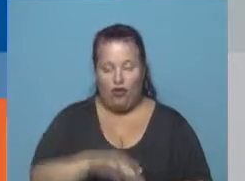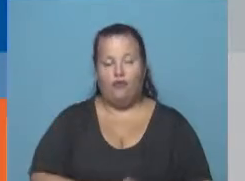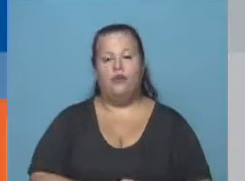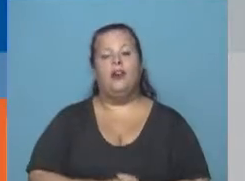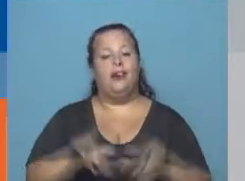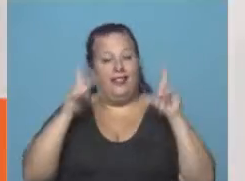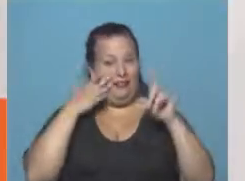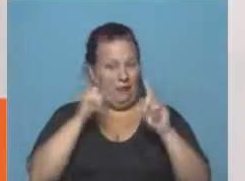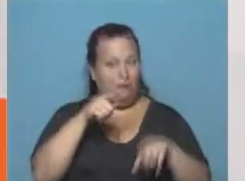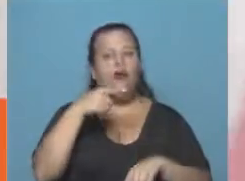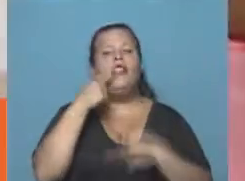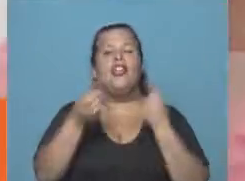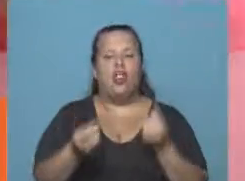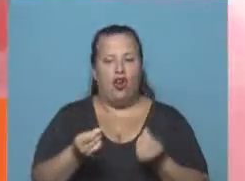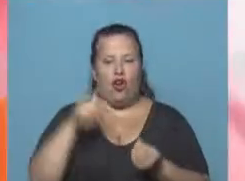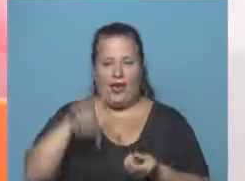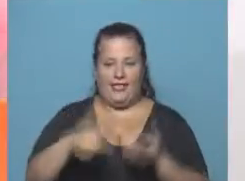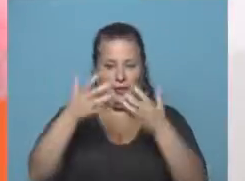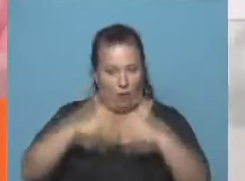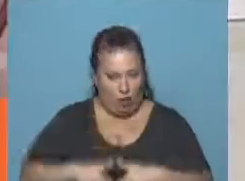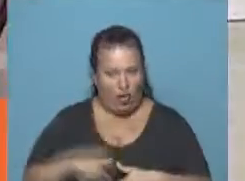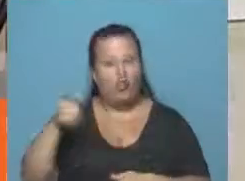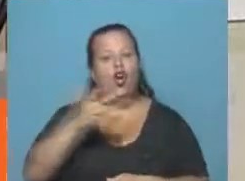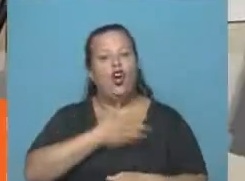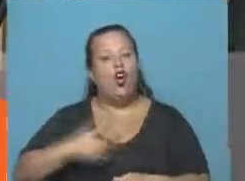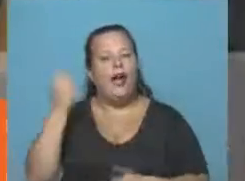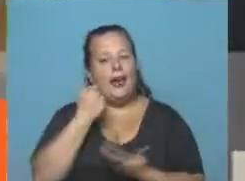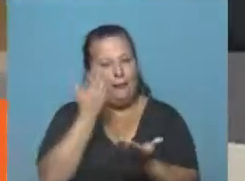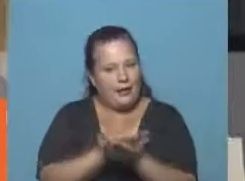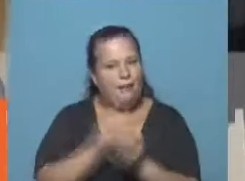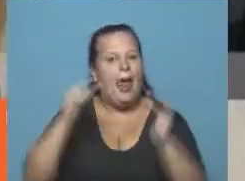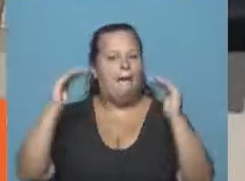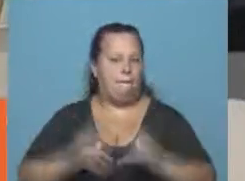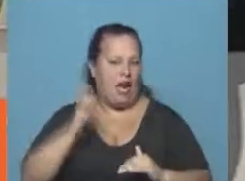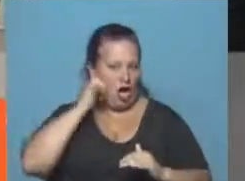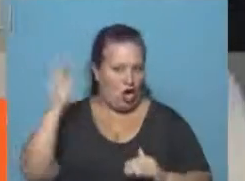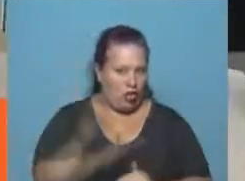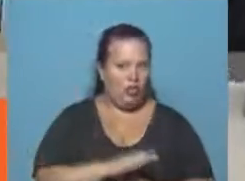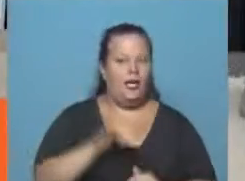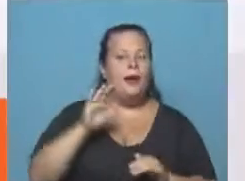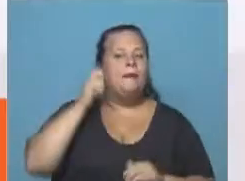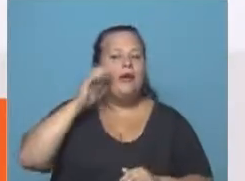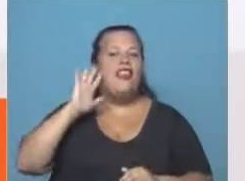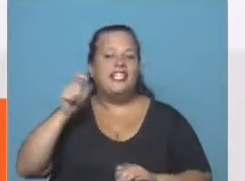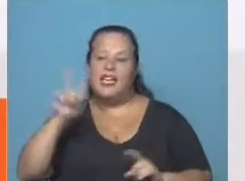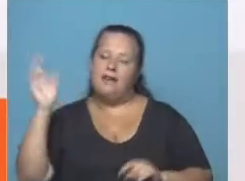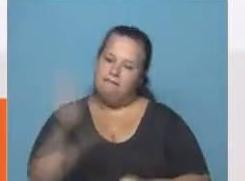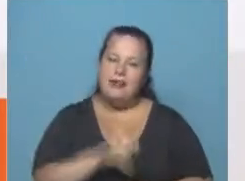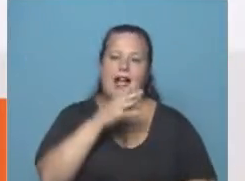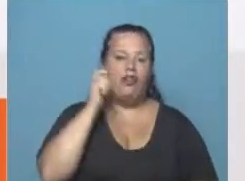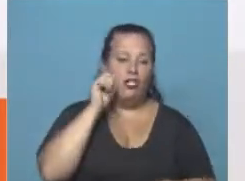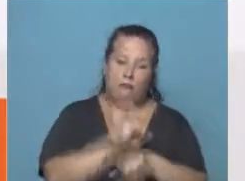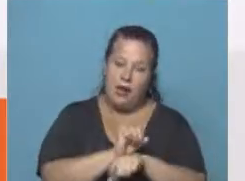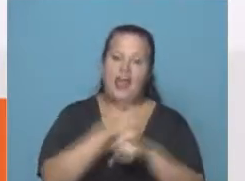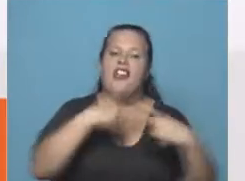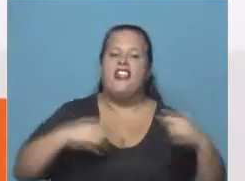se refirió justamente a este proyecto que el gobierno quiere presentar para bajar la imputabilidad de los menores de 16 a 14 años